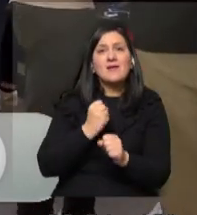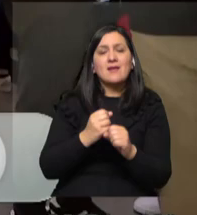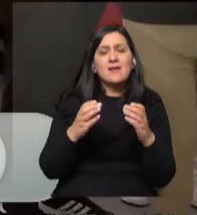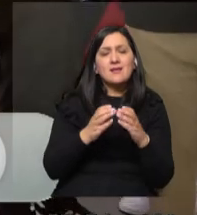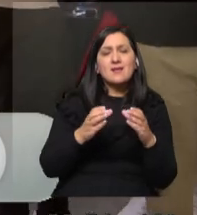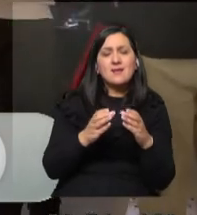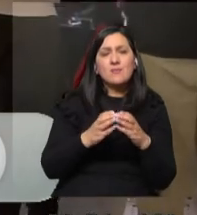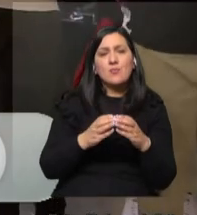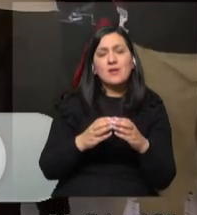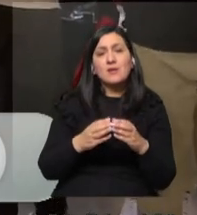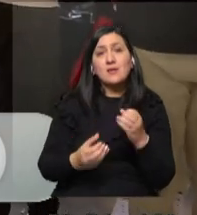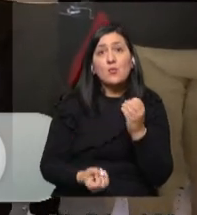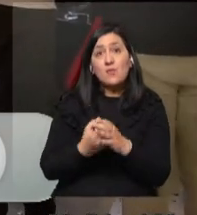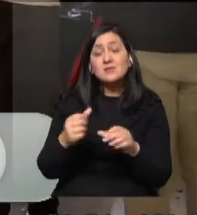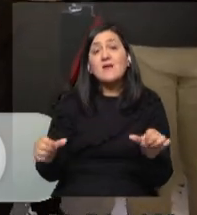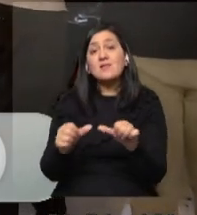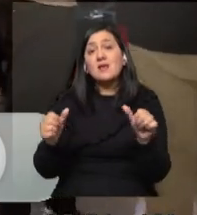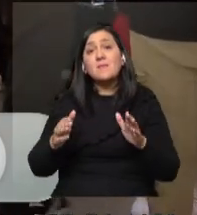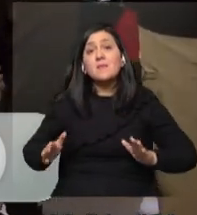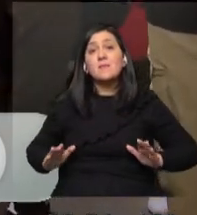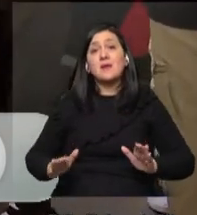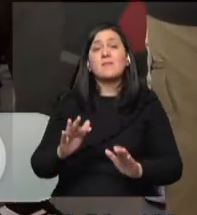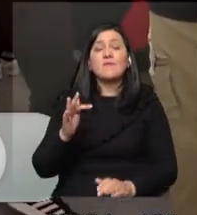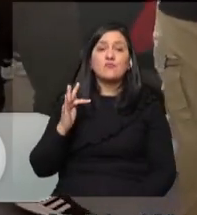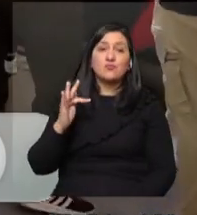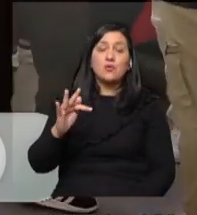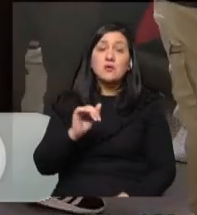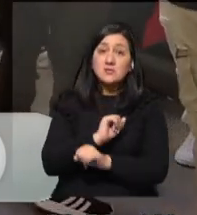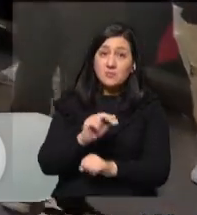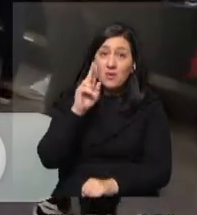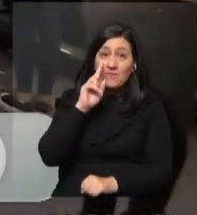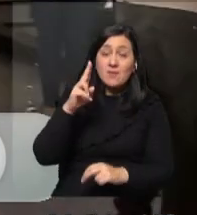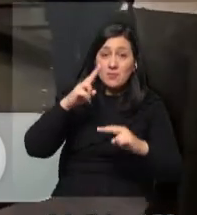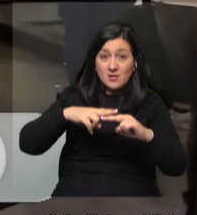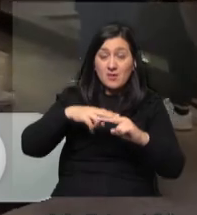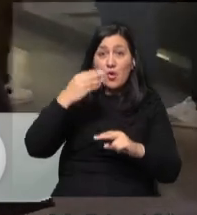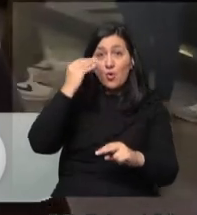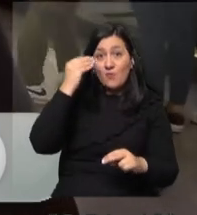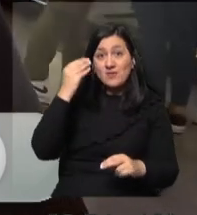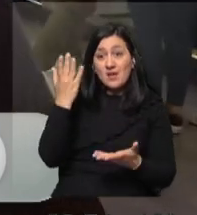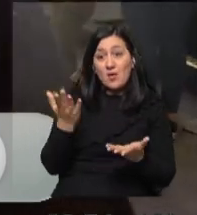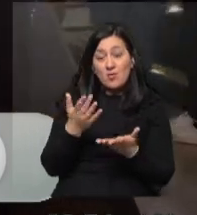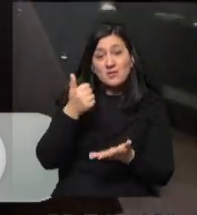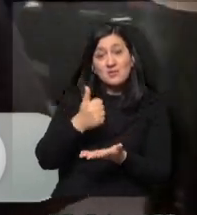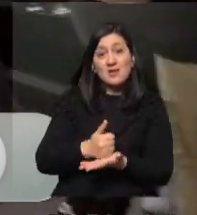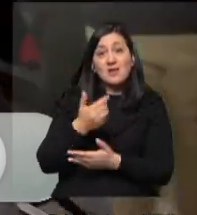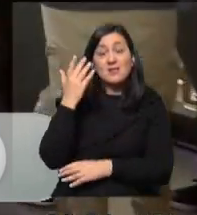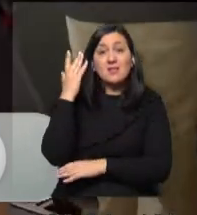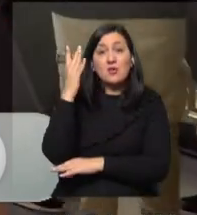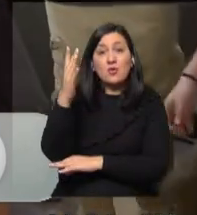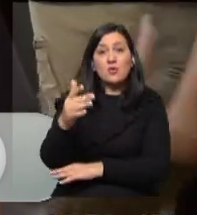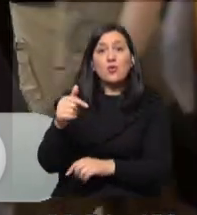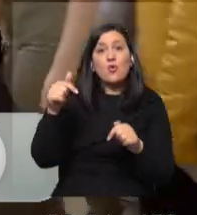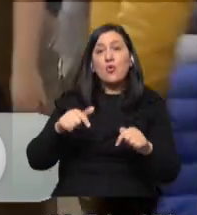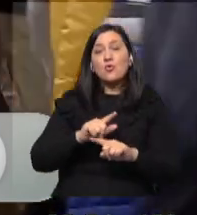adquirir nuevas habilidades que los van a preparar para el futuro. Bien, Pablo, ¿se puede ver online esto para los jóvenes que están en el interior del país o en el exterior? ¿Por qué no? Hoy